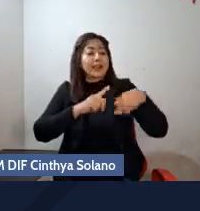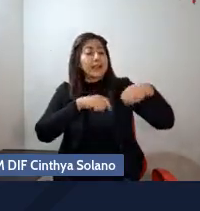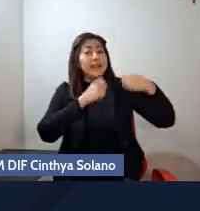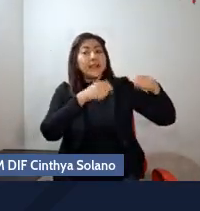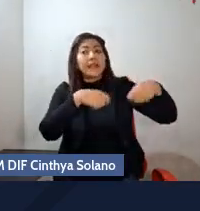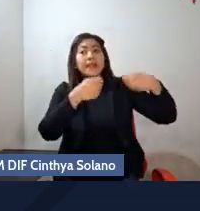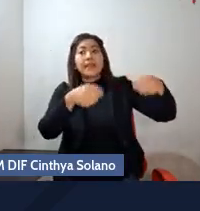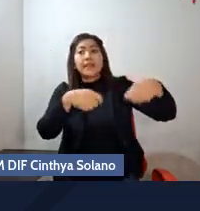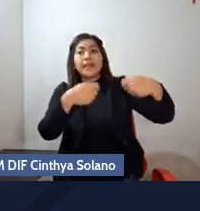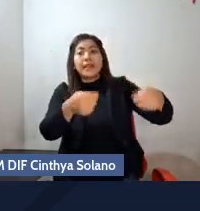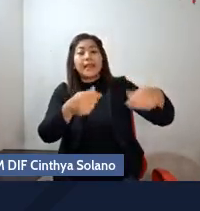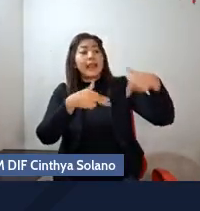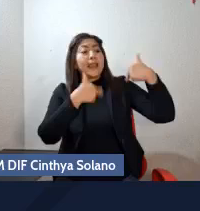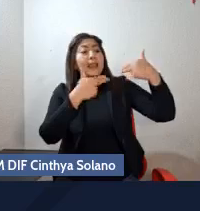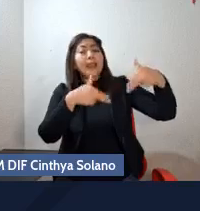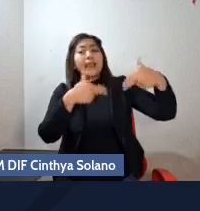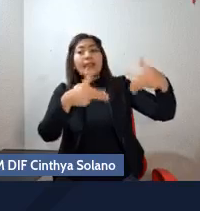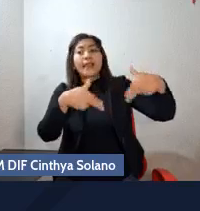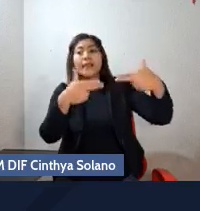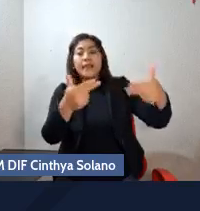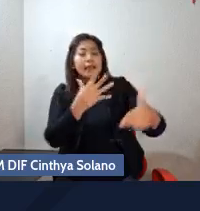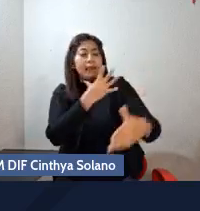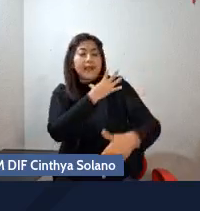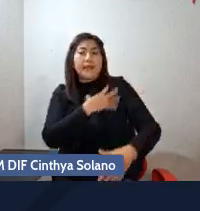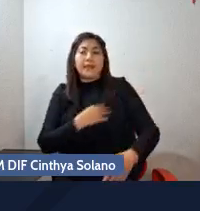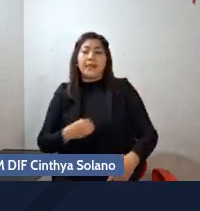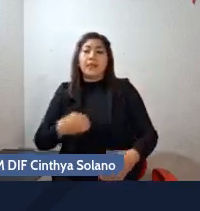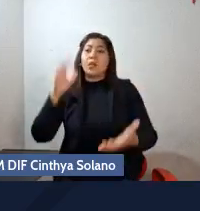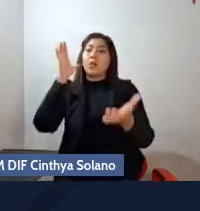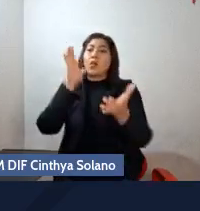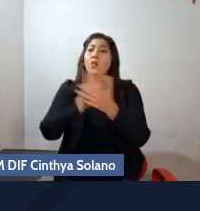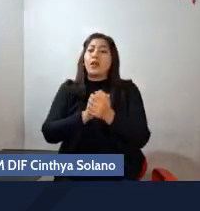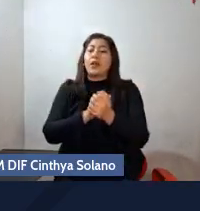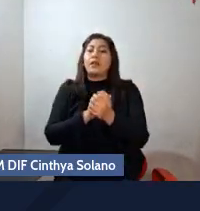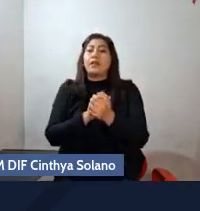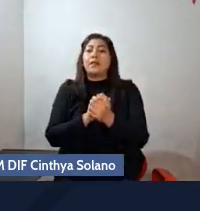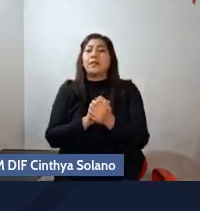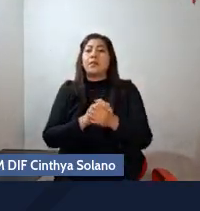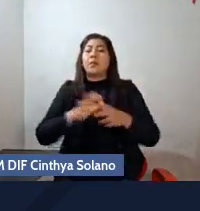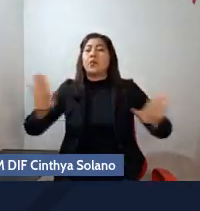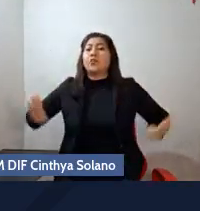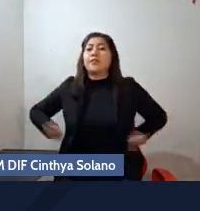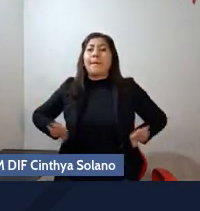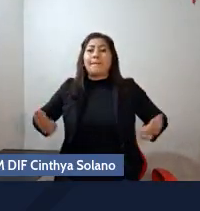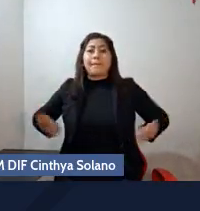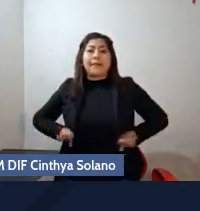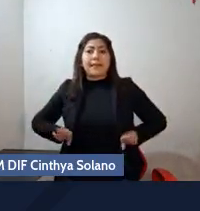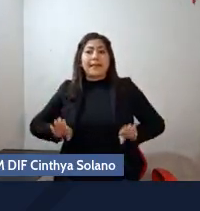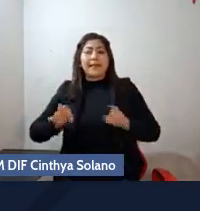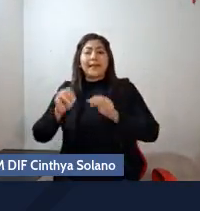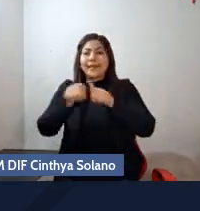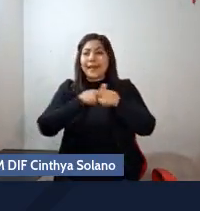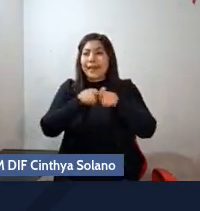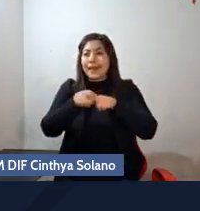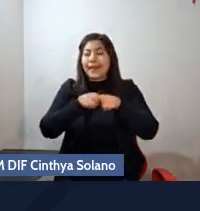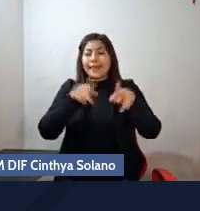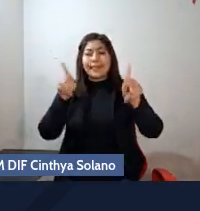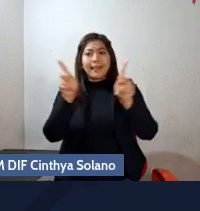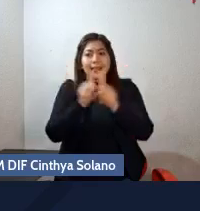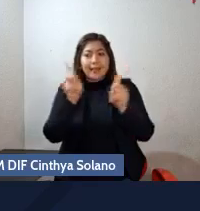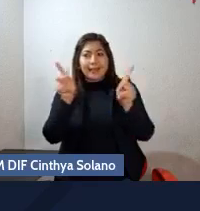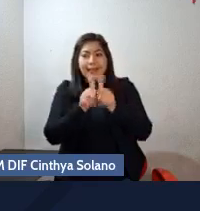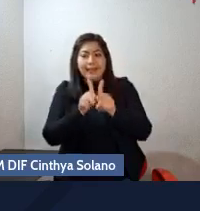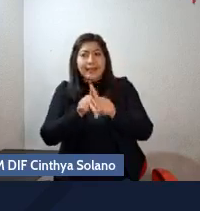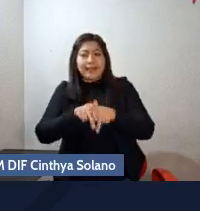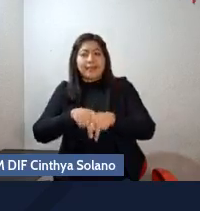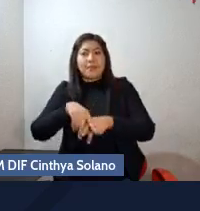ser hijos, esposa, concubina, hermanos, tíos, padres, o hasta